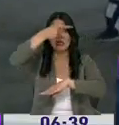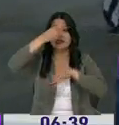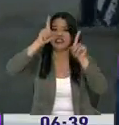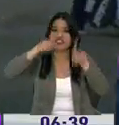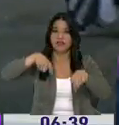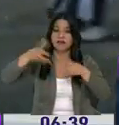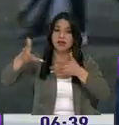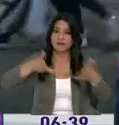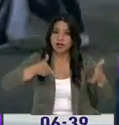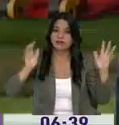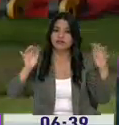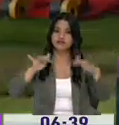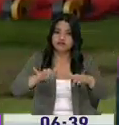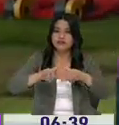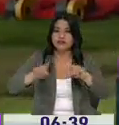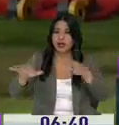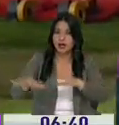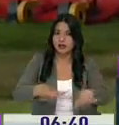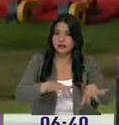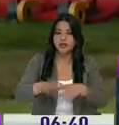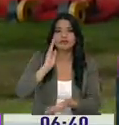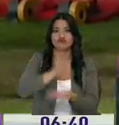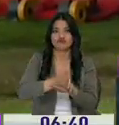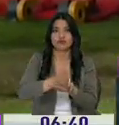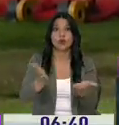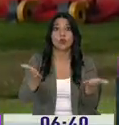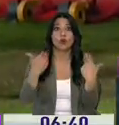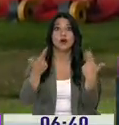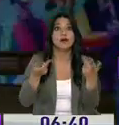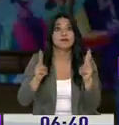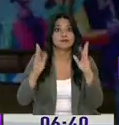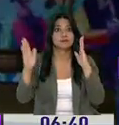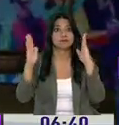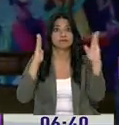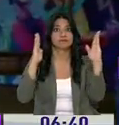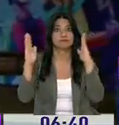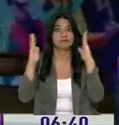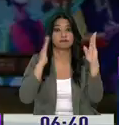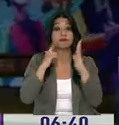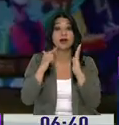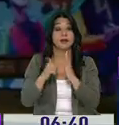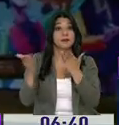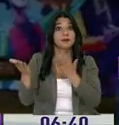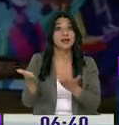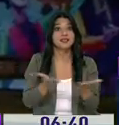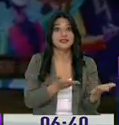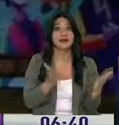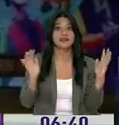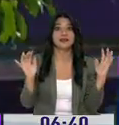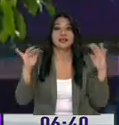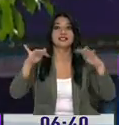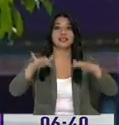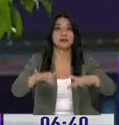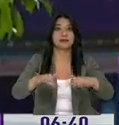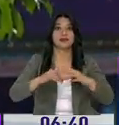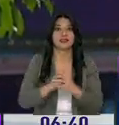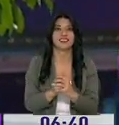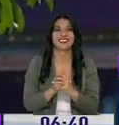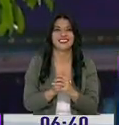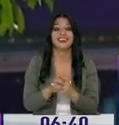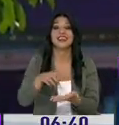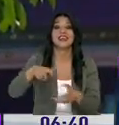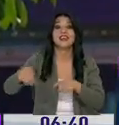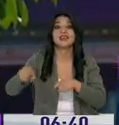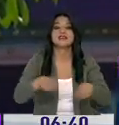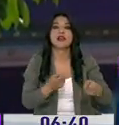los eventos masivos, tanto en Guayaquil como en Babahoyo. Uno de los actos que cerró sus puertas fue el Circo sobre Hielo,